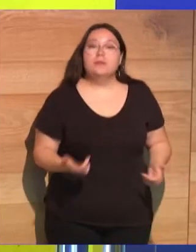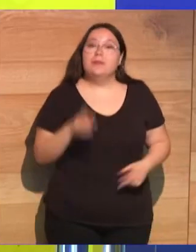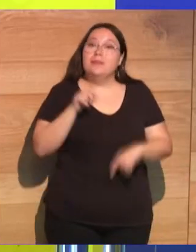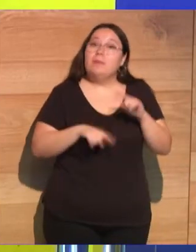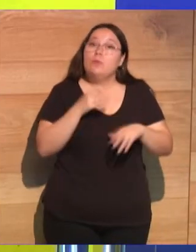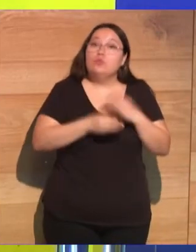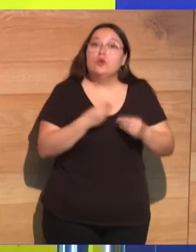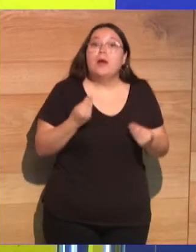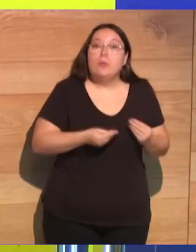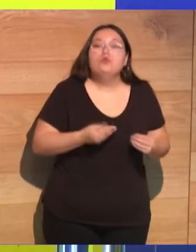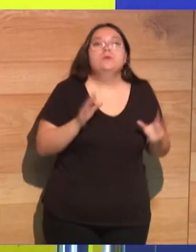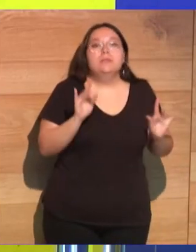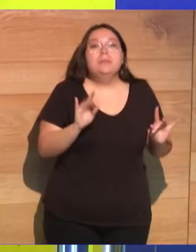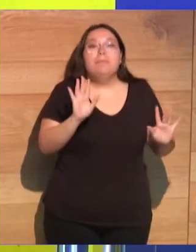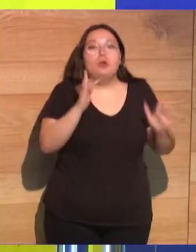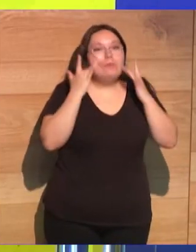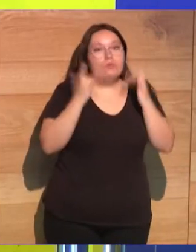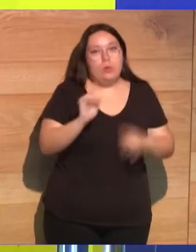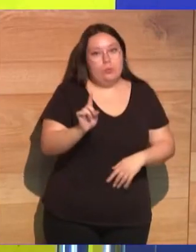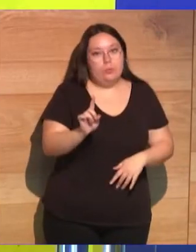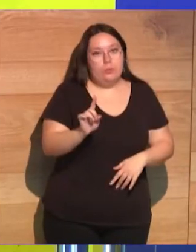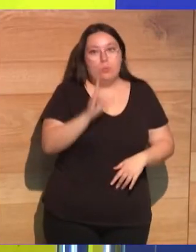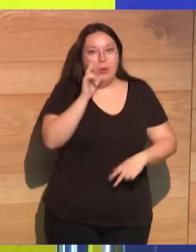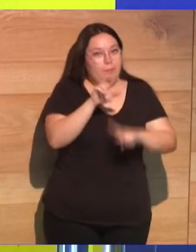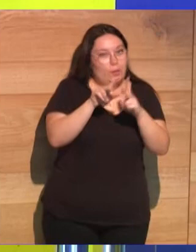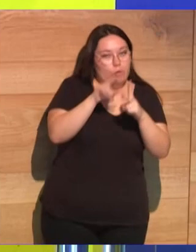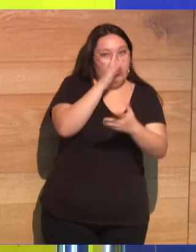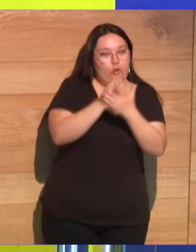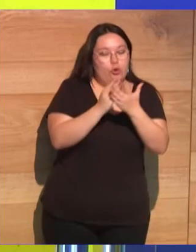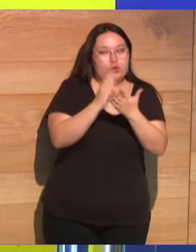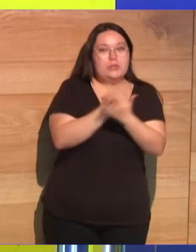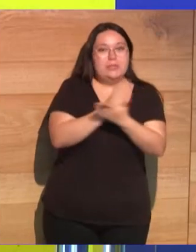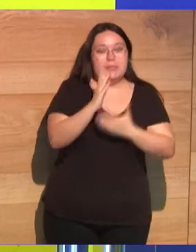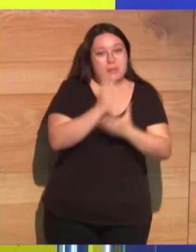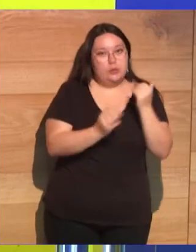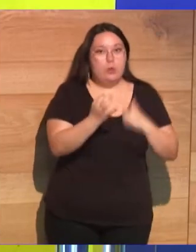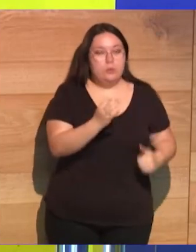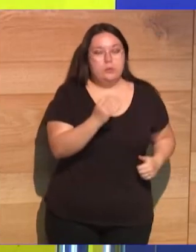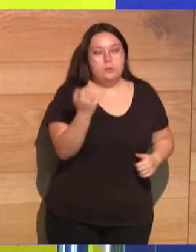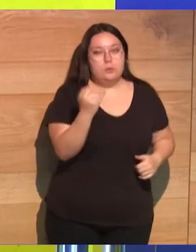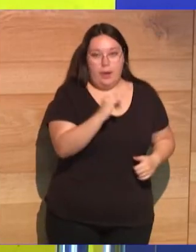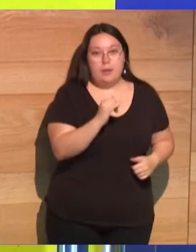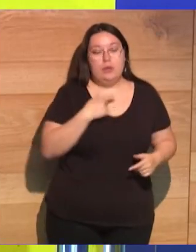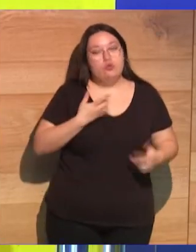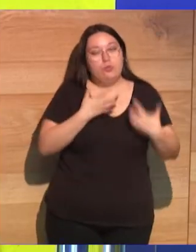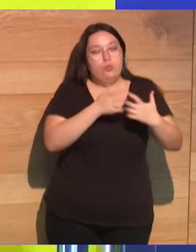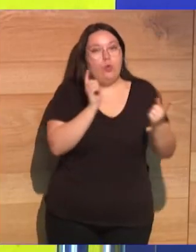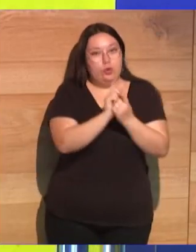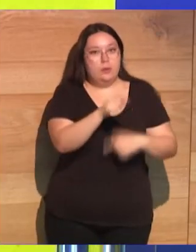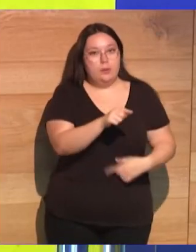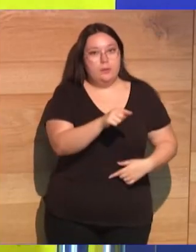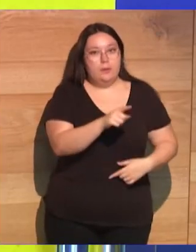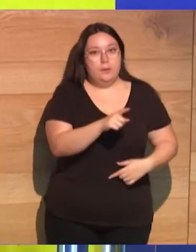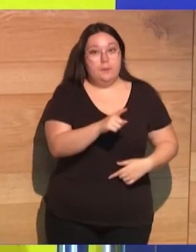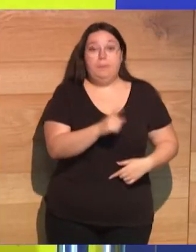hagamos? Sí, pero ojo, no es neutral, porque tiene estos dos sesgos. Y tenemos que luchar contra estos dos sesgos. En el fondo, ser